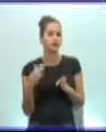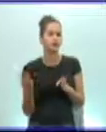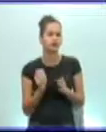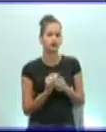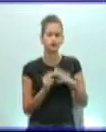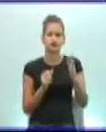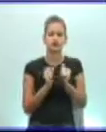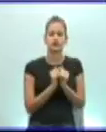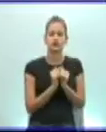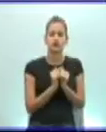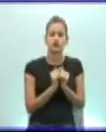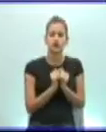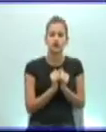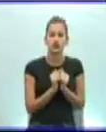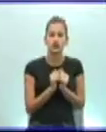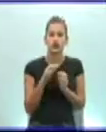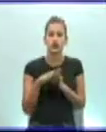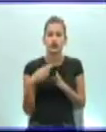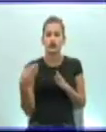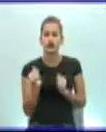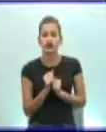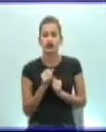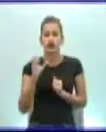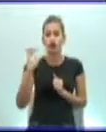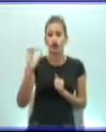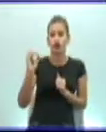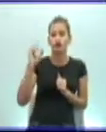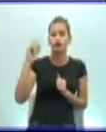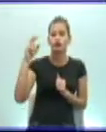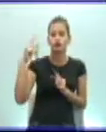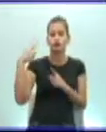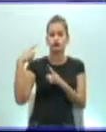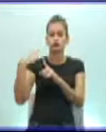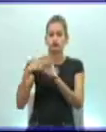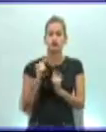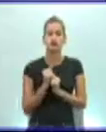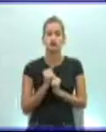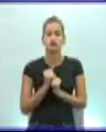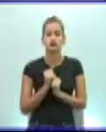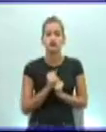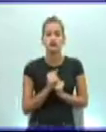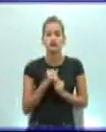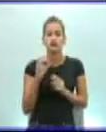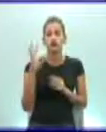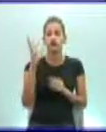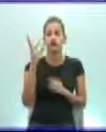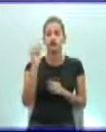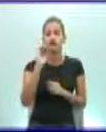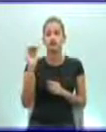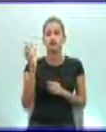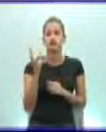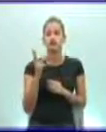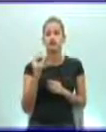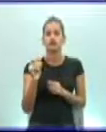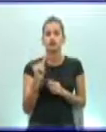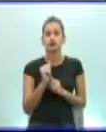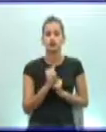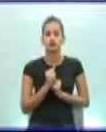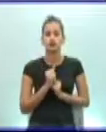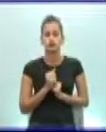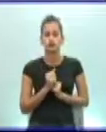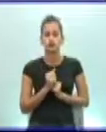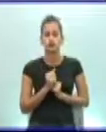tienen, recuerden, son las fracciones que conocemos, positivas por supuesto, y en este caso también podemos decir